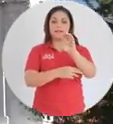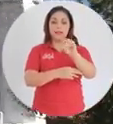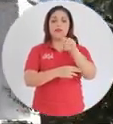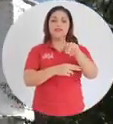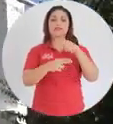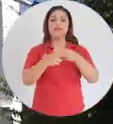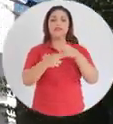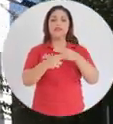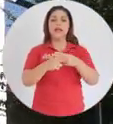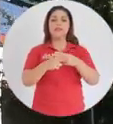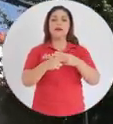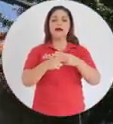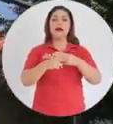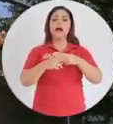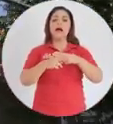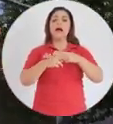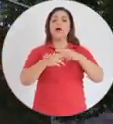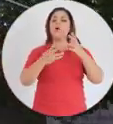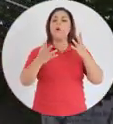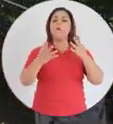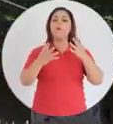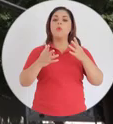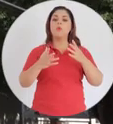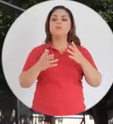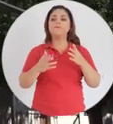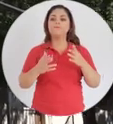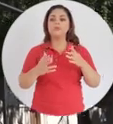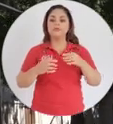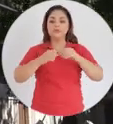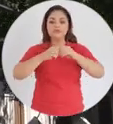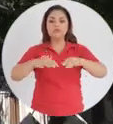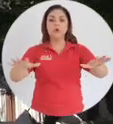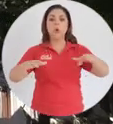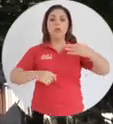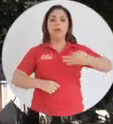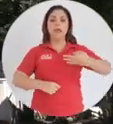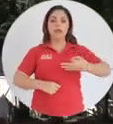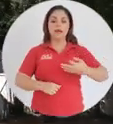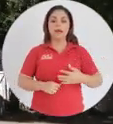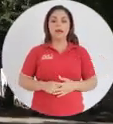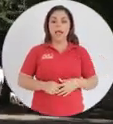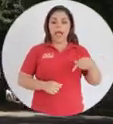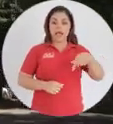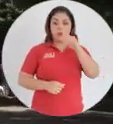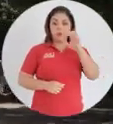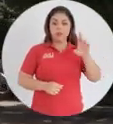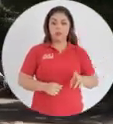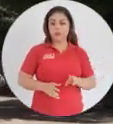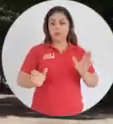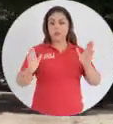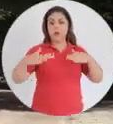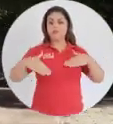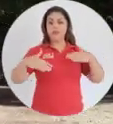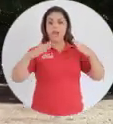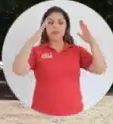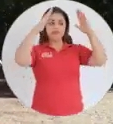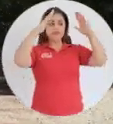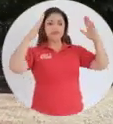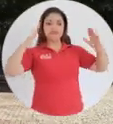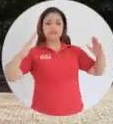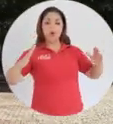originaria. En Costa Rica, como no había una oligarquía terrateniente durante la